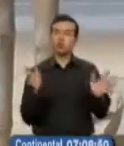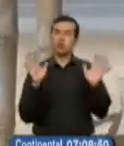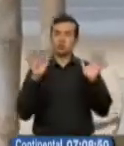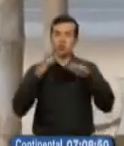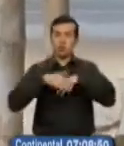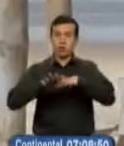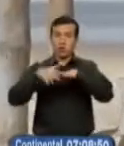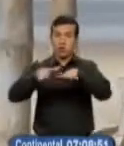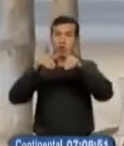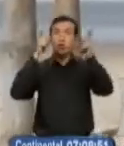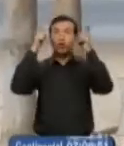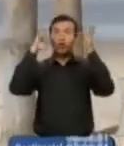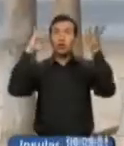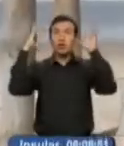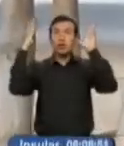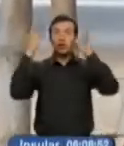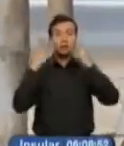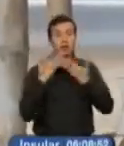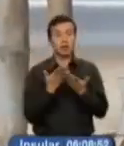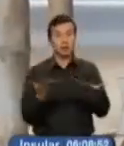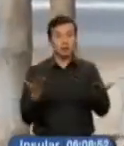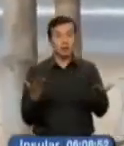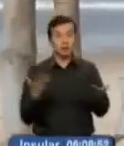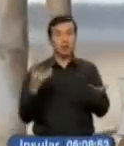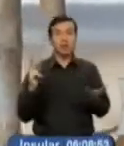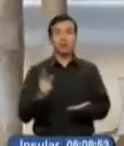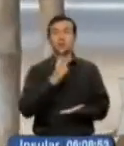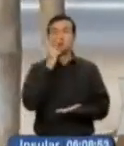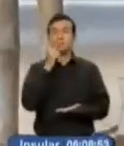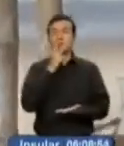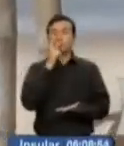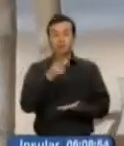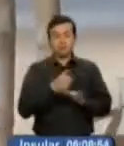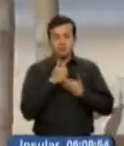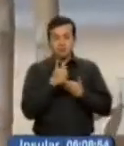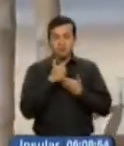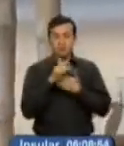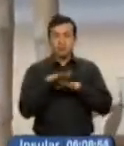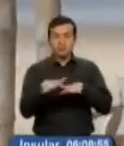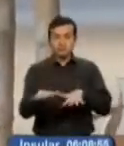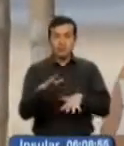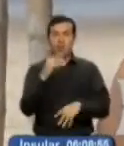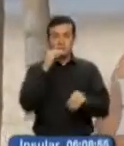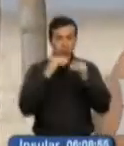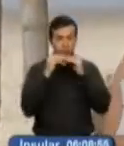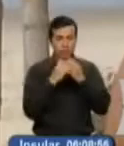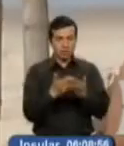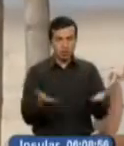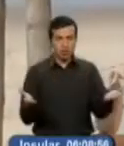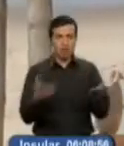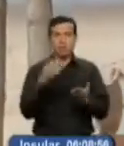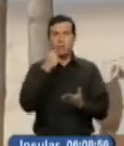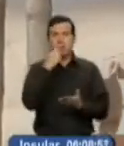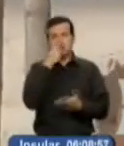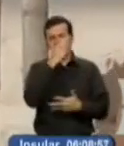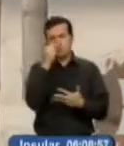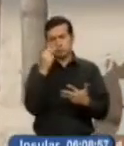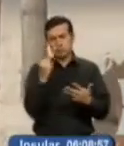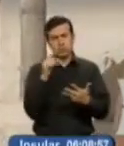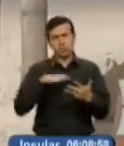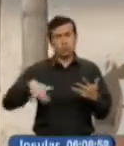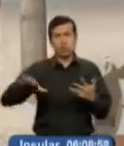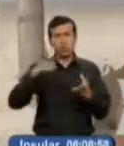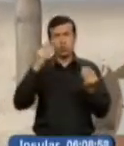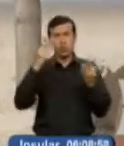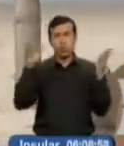el clima, el océano es el que nos da la mayoría de nuestro oxígeno, nos da la alimentación, nos da medicinas. Entonces, yo creo